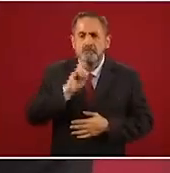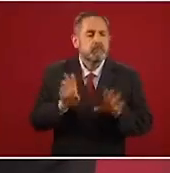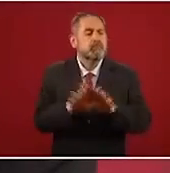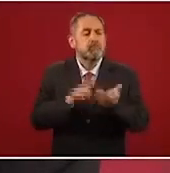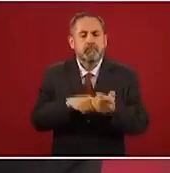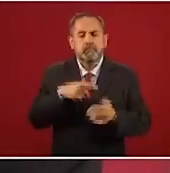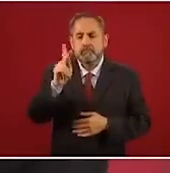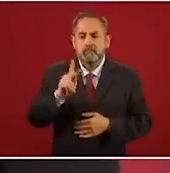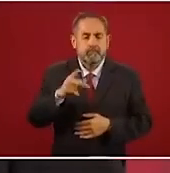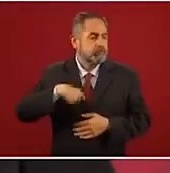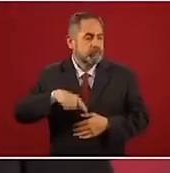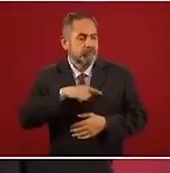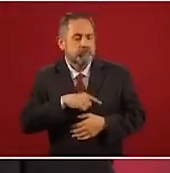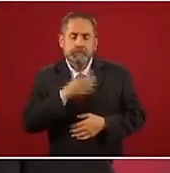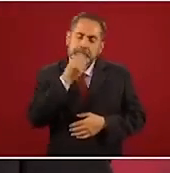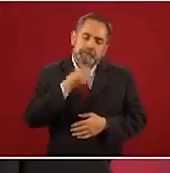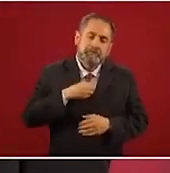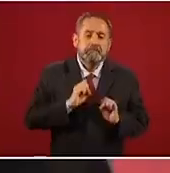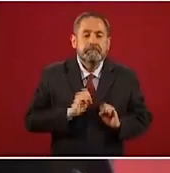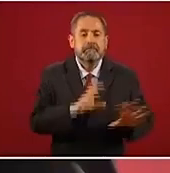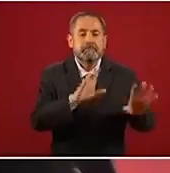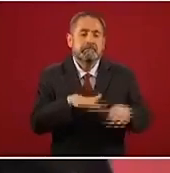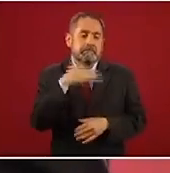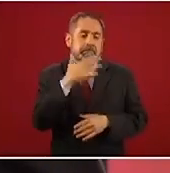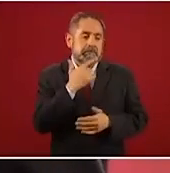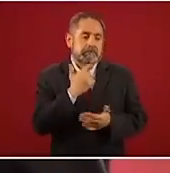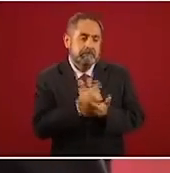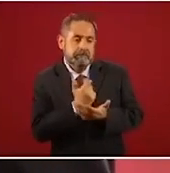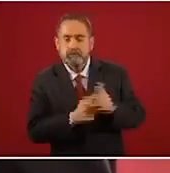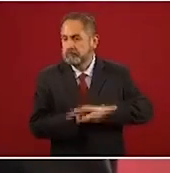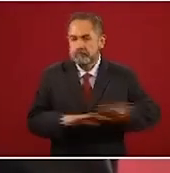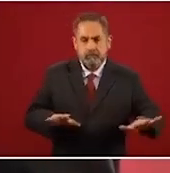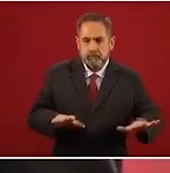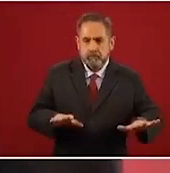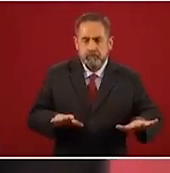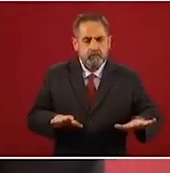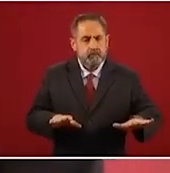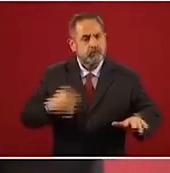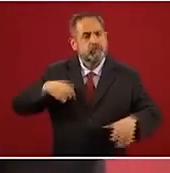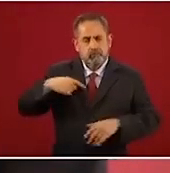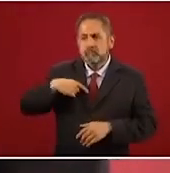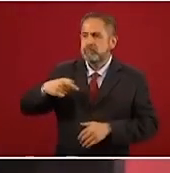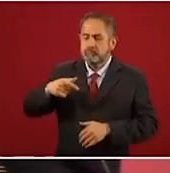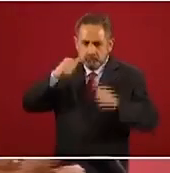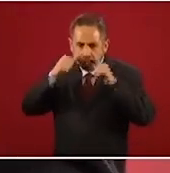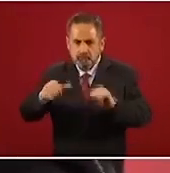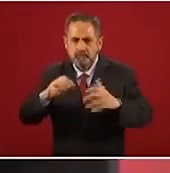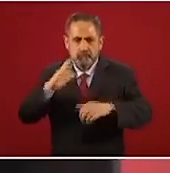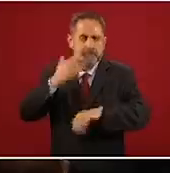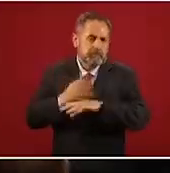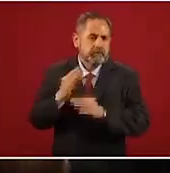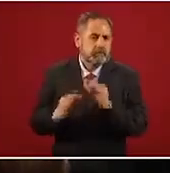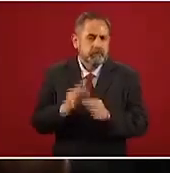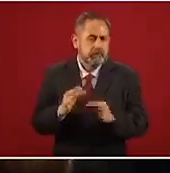vamos a permitir chantajes cuando se trata de estos asuntos. Bueno,